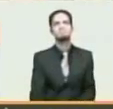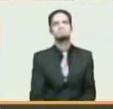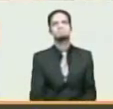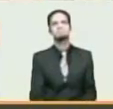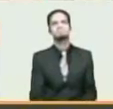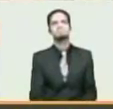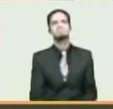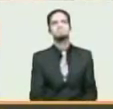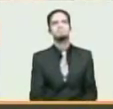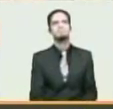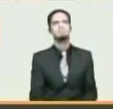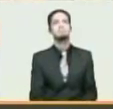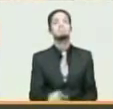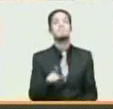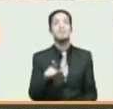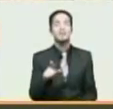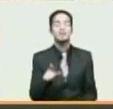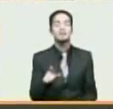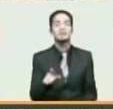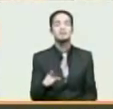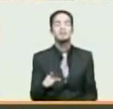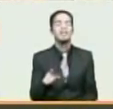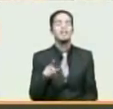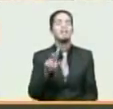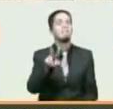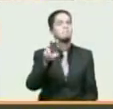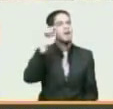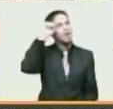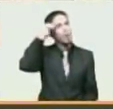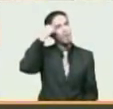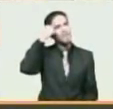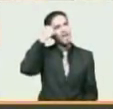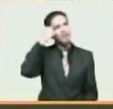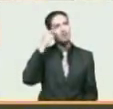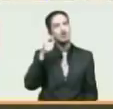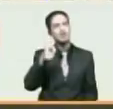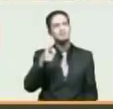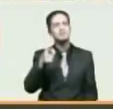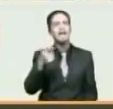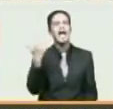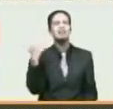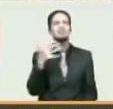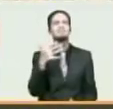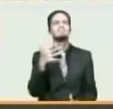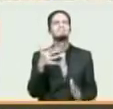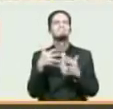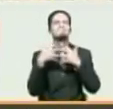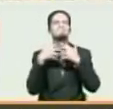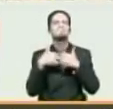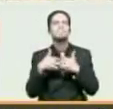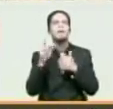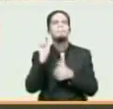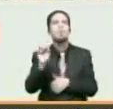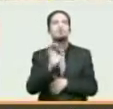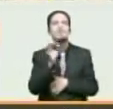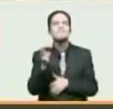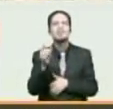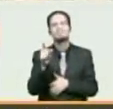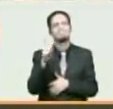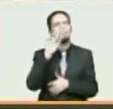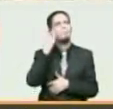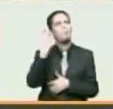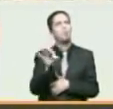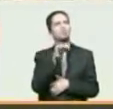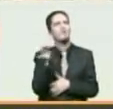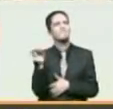convalidar lo que ellos llamaron el pacto de punto fijo, que no era pacto de punto fijo, sino que era pacto de Nueva York. Con